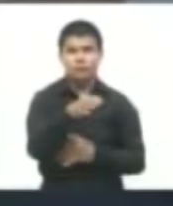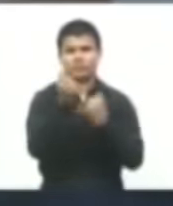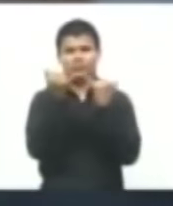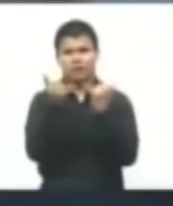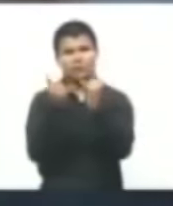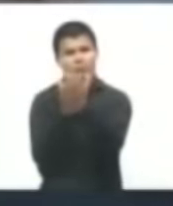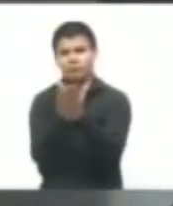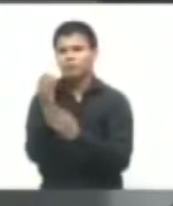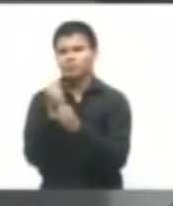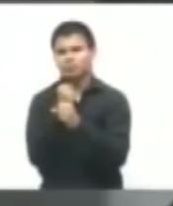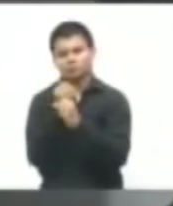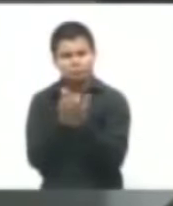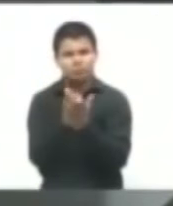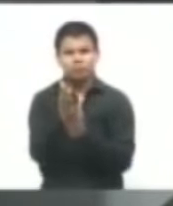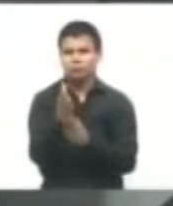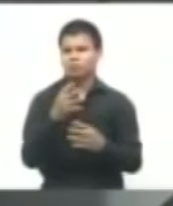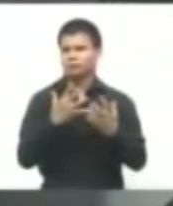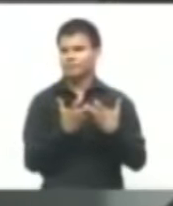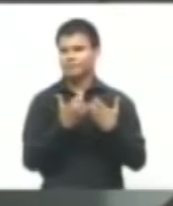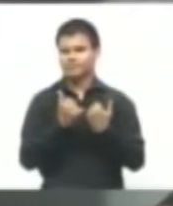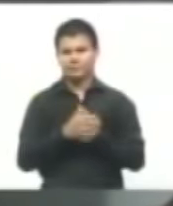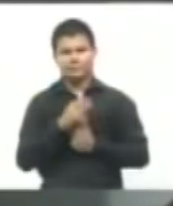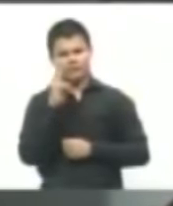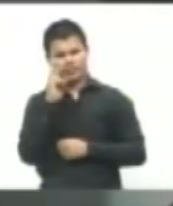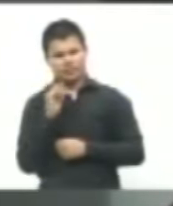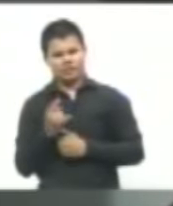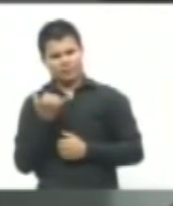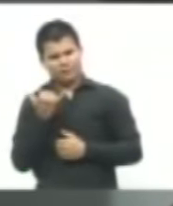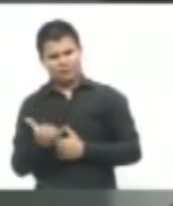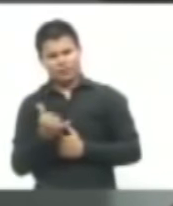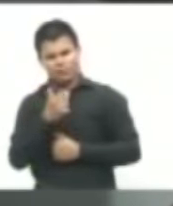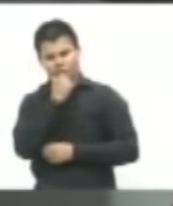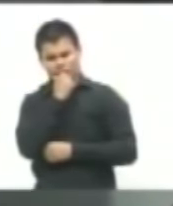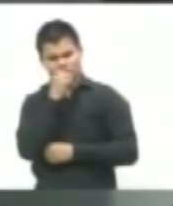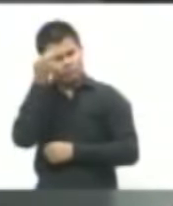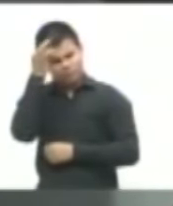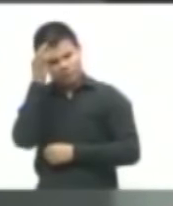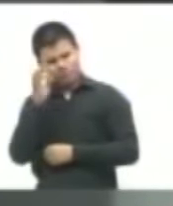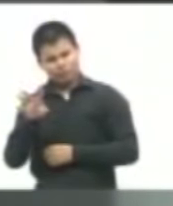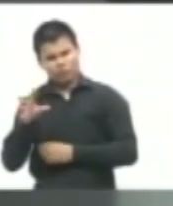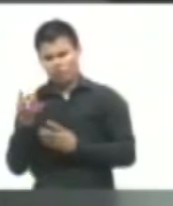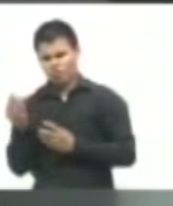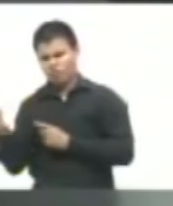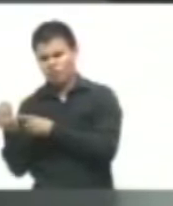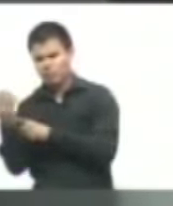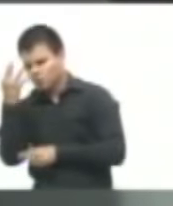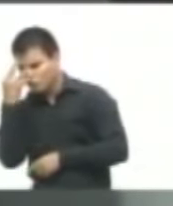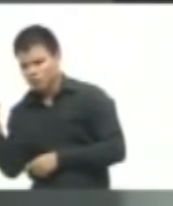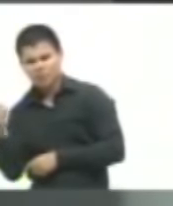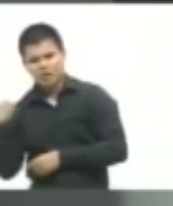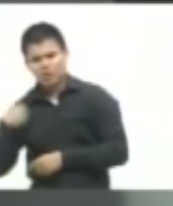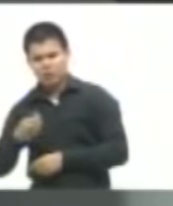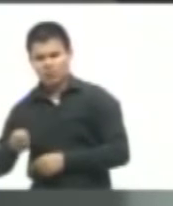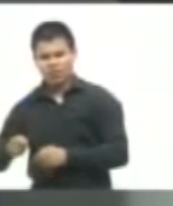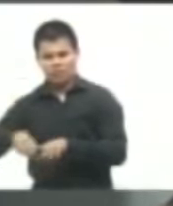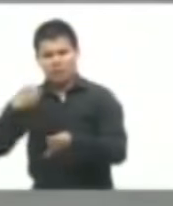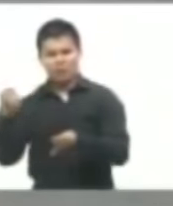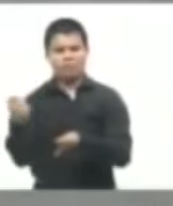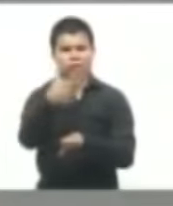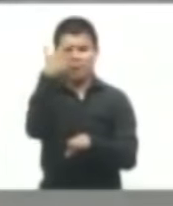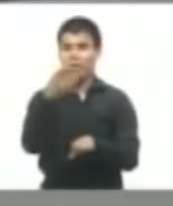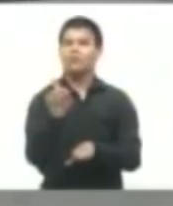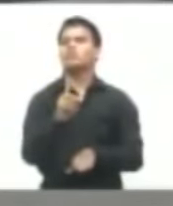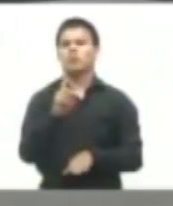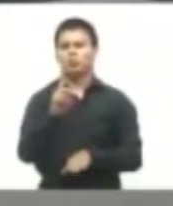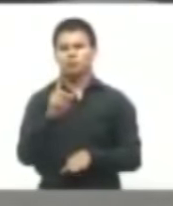gremio de transportadores. Ningún asomo de que haya manos criminales involucradas en este accidente que es de tipo técnico. De